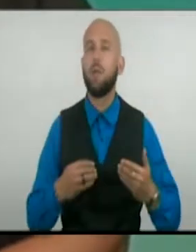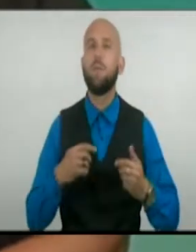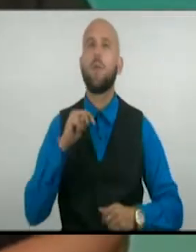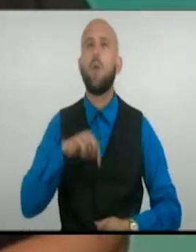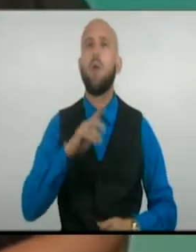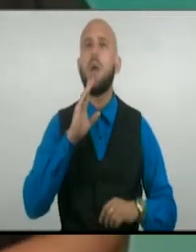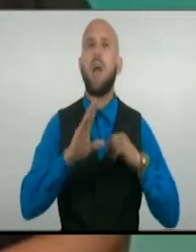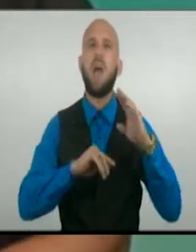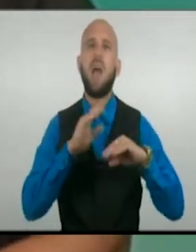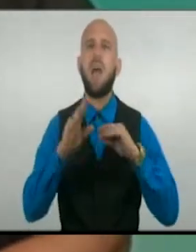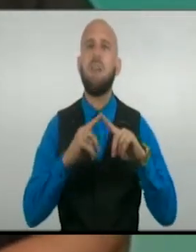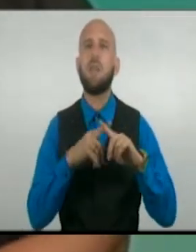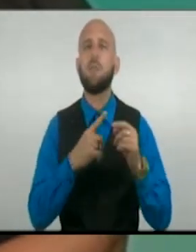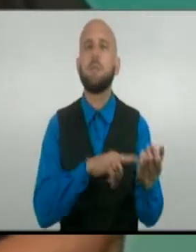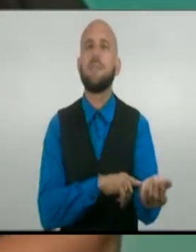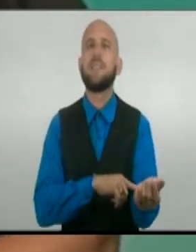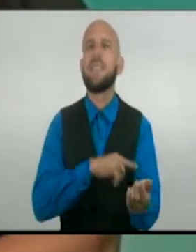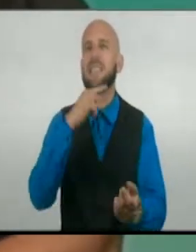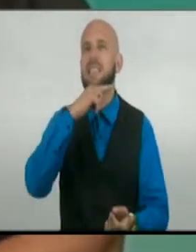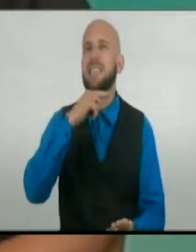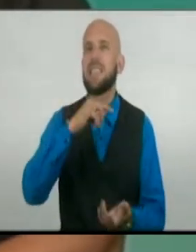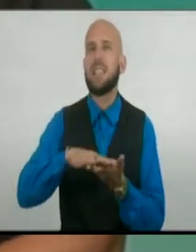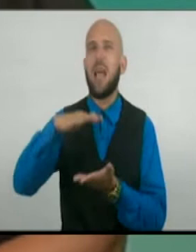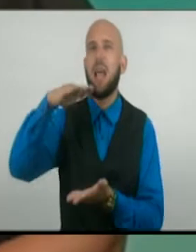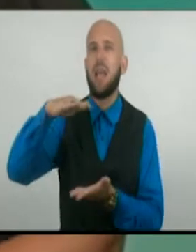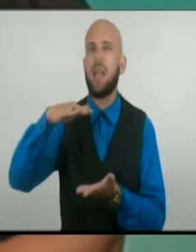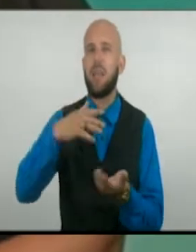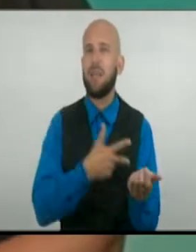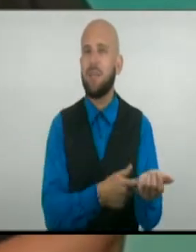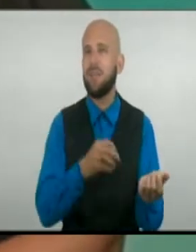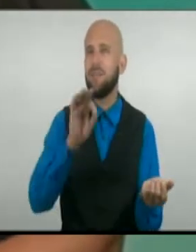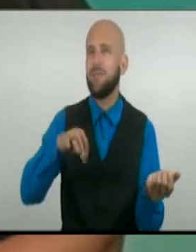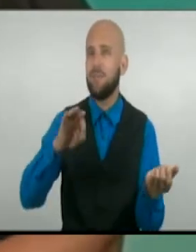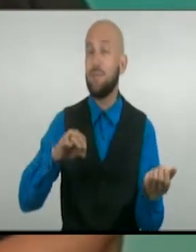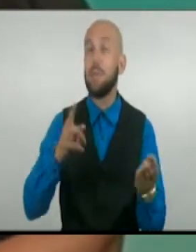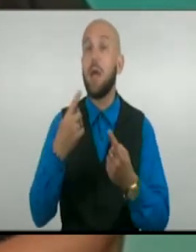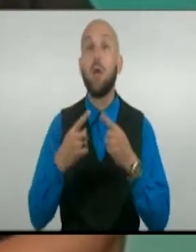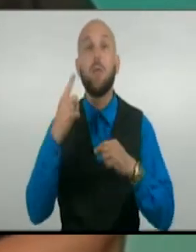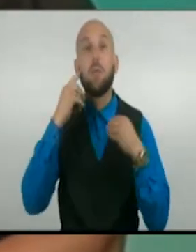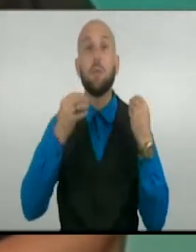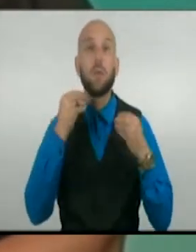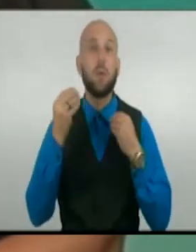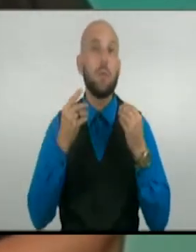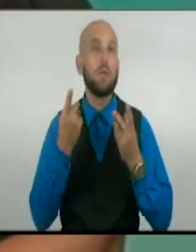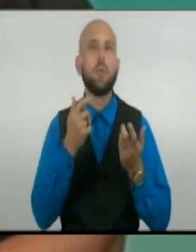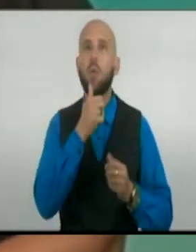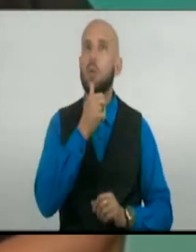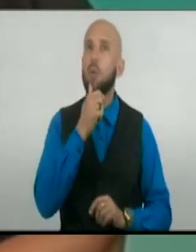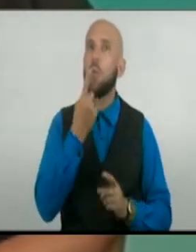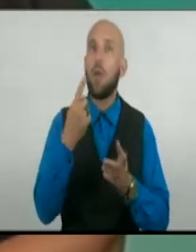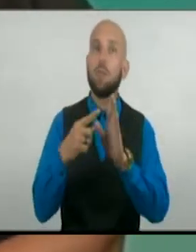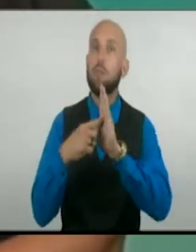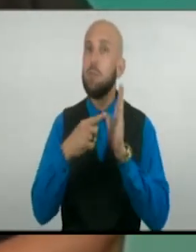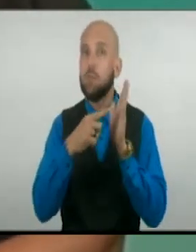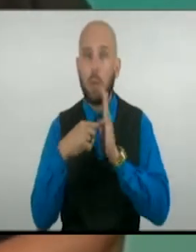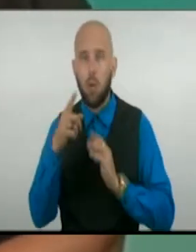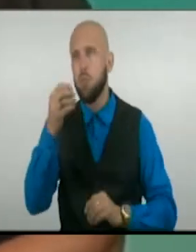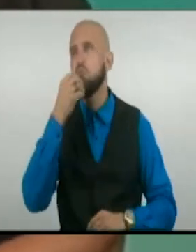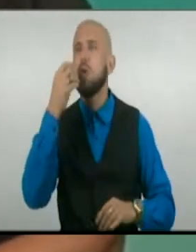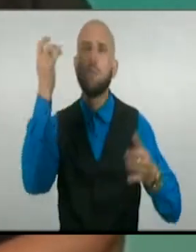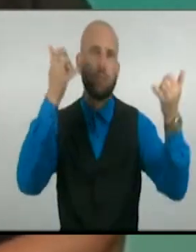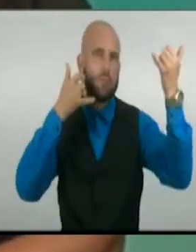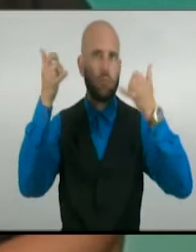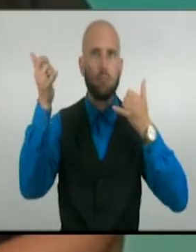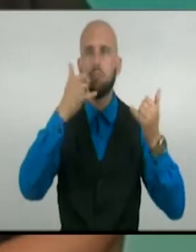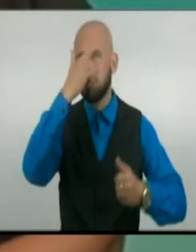de sangre así que si tienen alguna preocupación duda sugerencia sobre este tema pueden comunicarse con nuestro